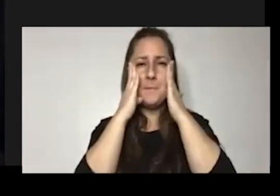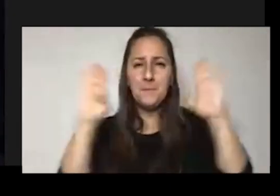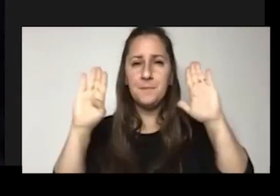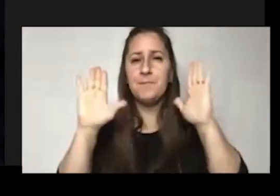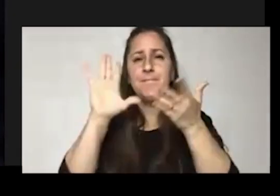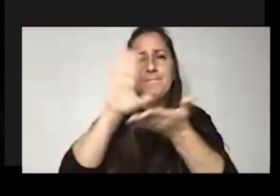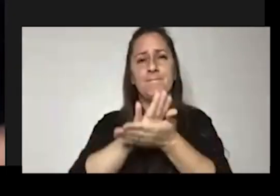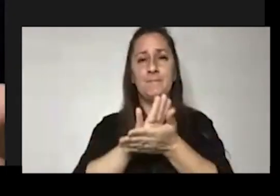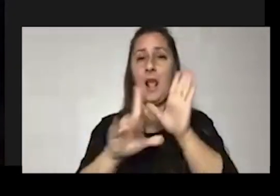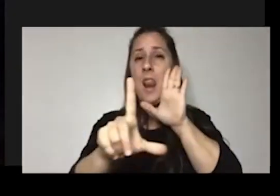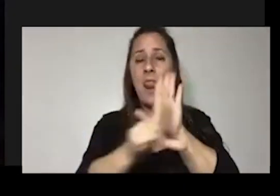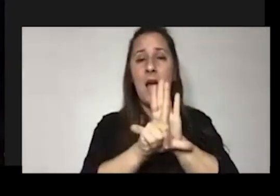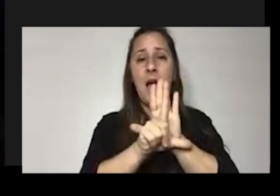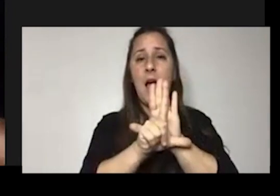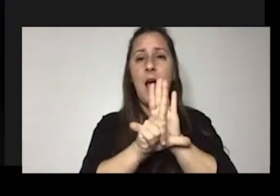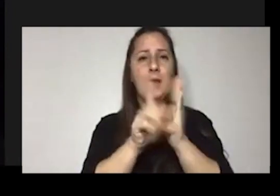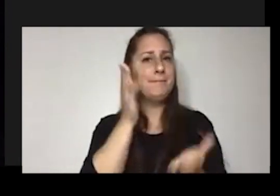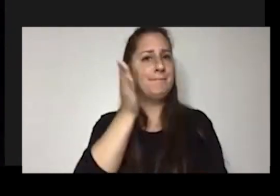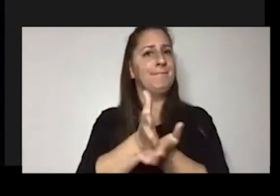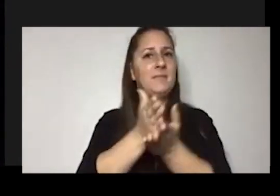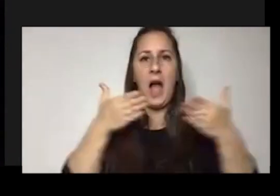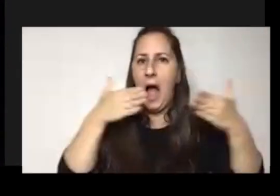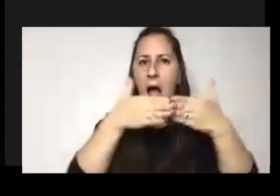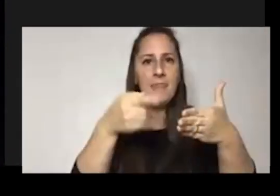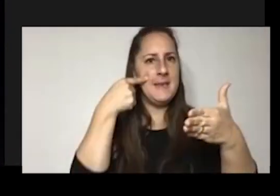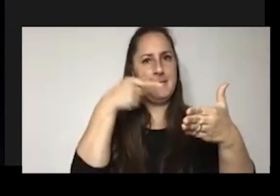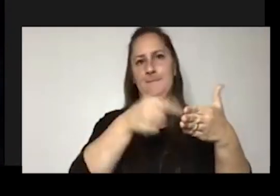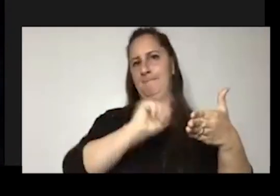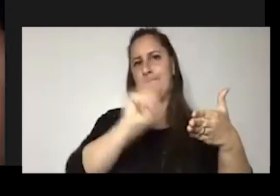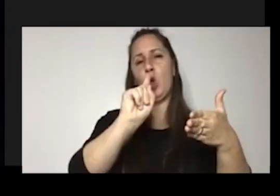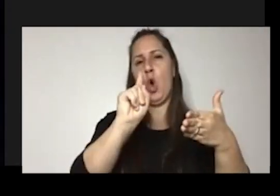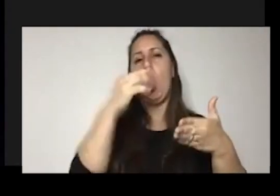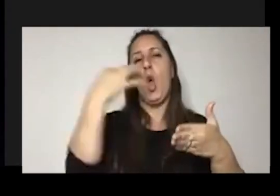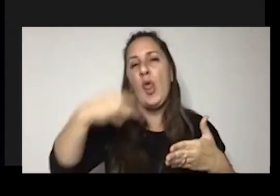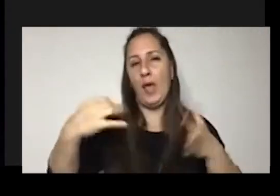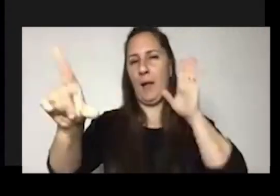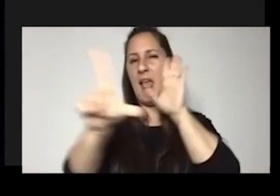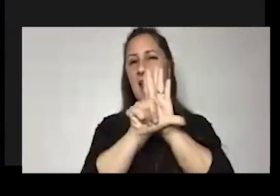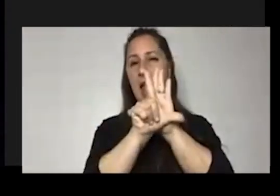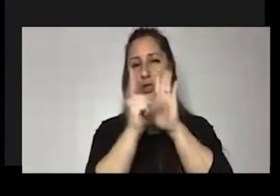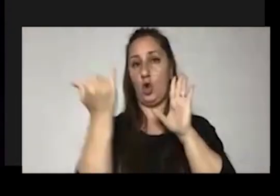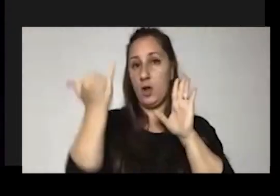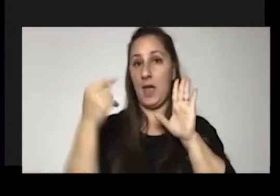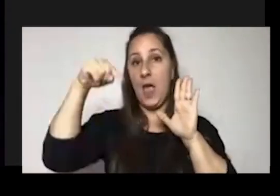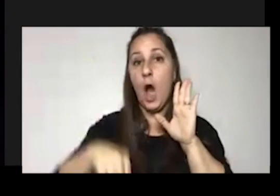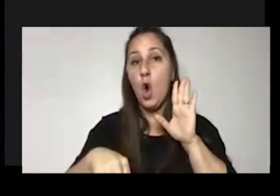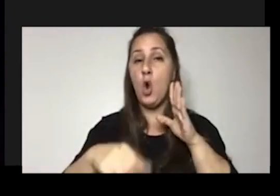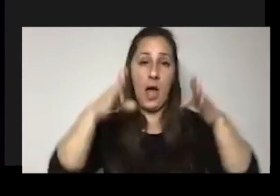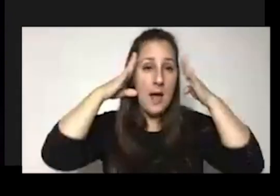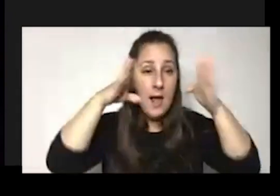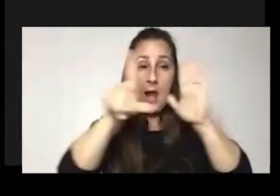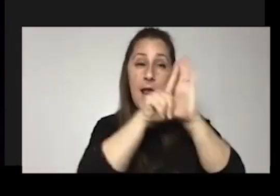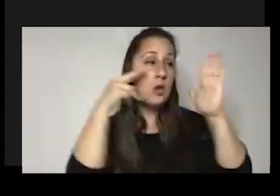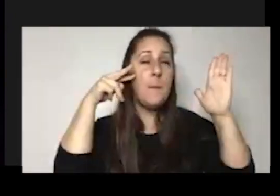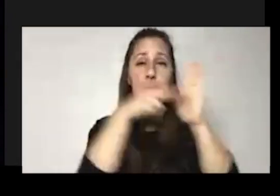depende estrictamente de la agencia, sino de una legislación vigente sobre la cual hay que trabajar mucho, pero la idea